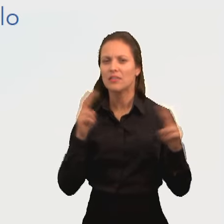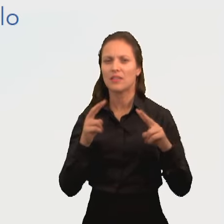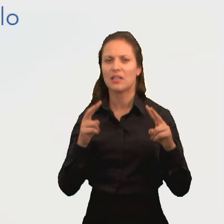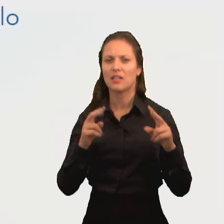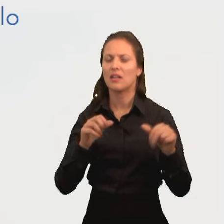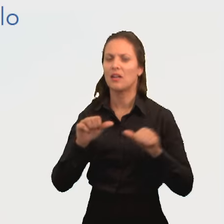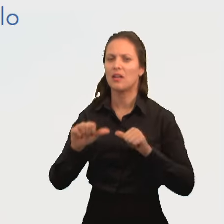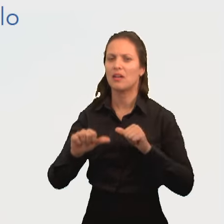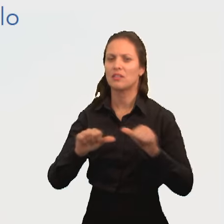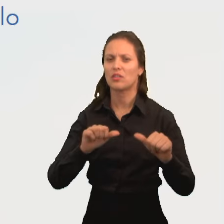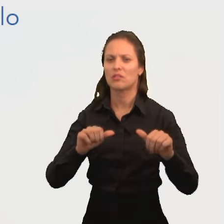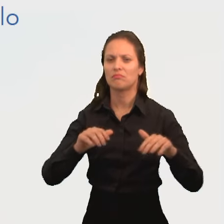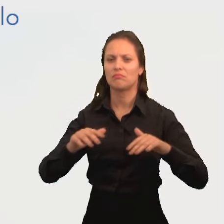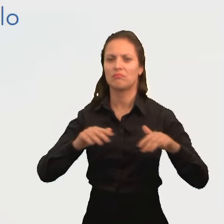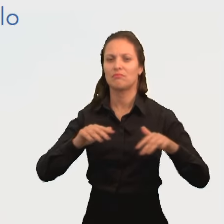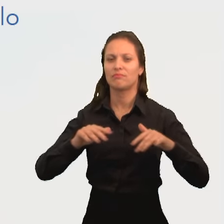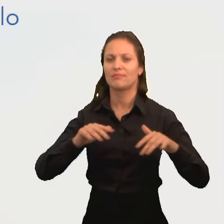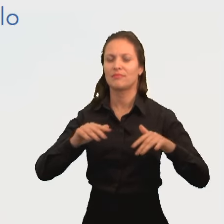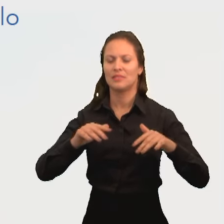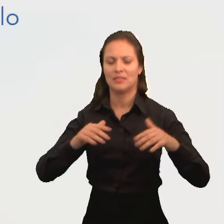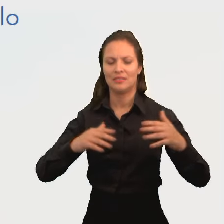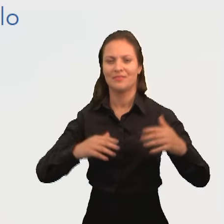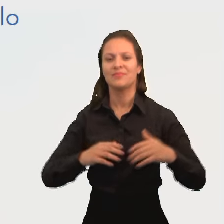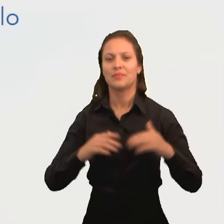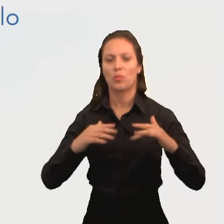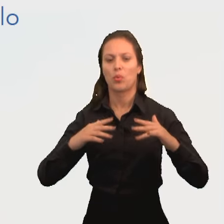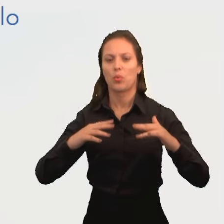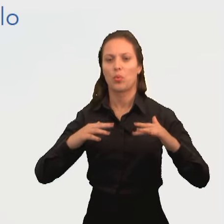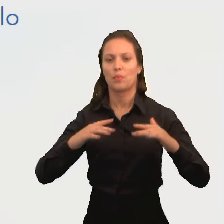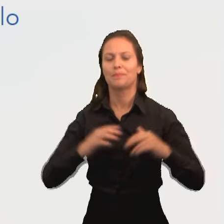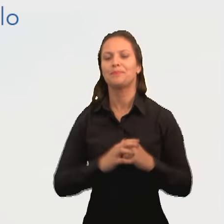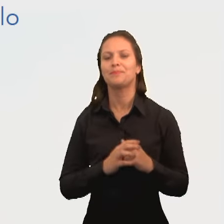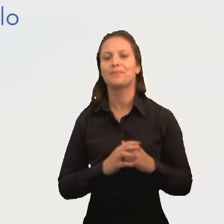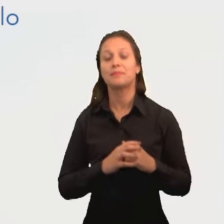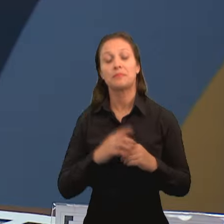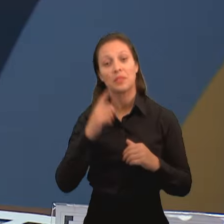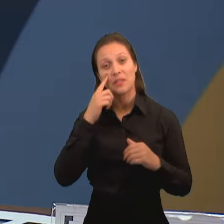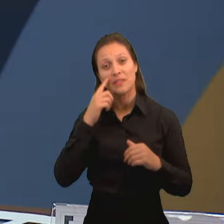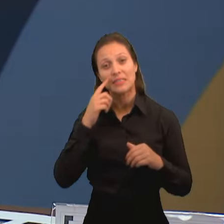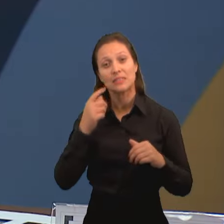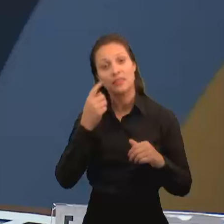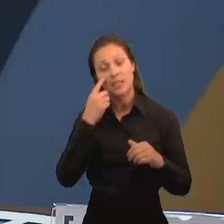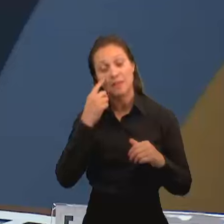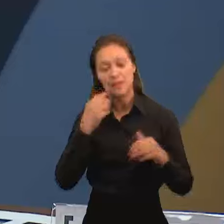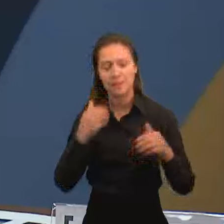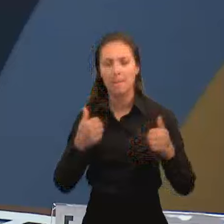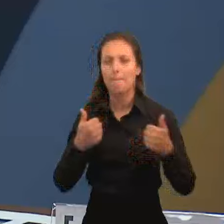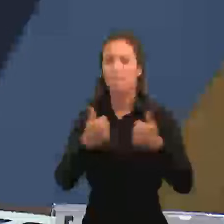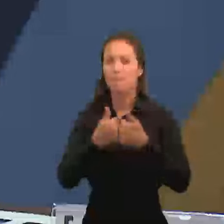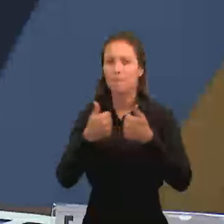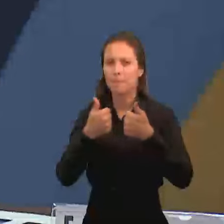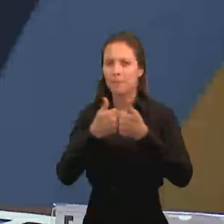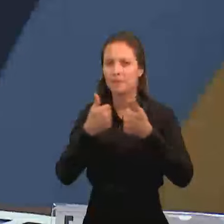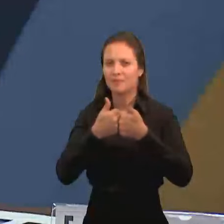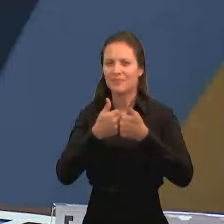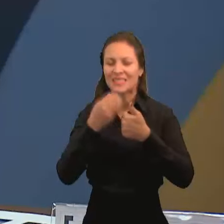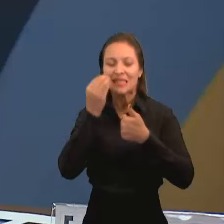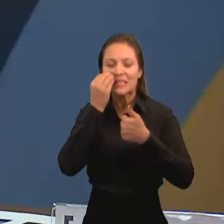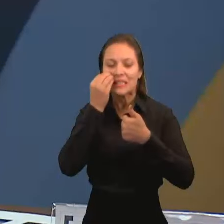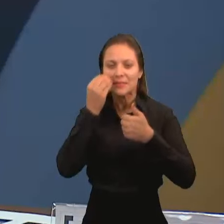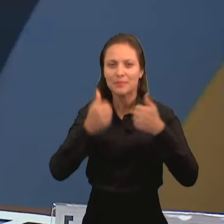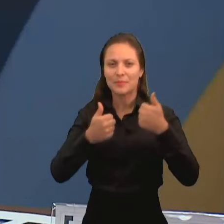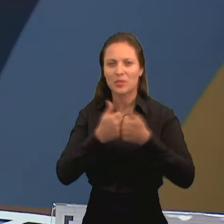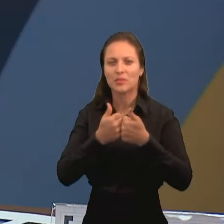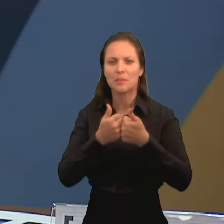modelo, actualizábamos los parámetros, tocábamos un poco el modelo para ser más cercano